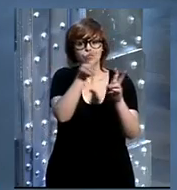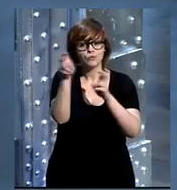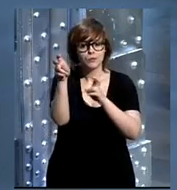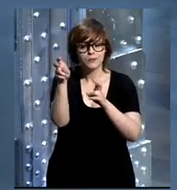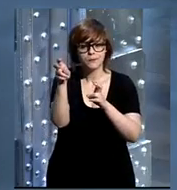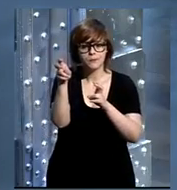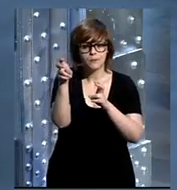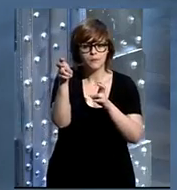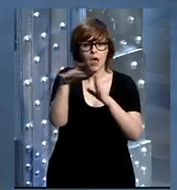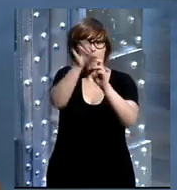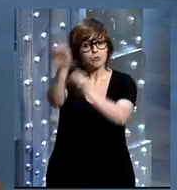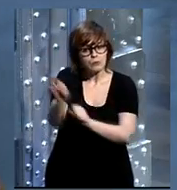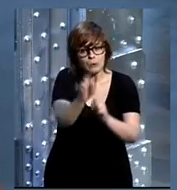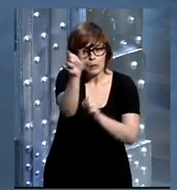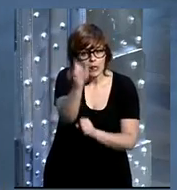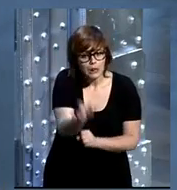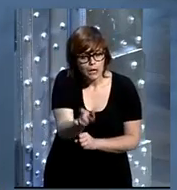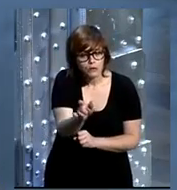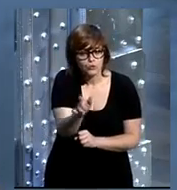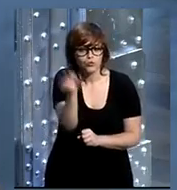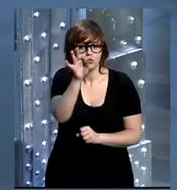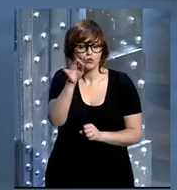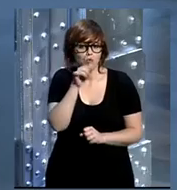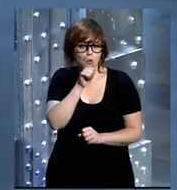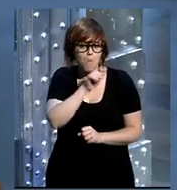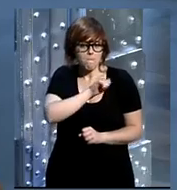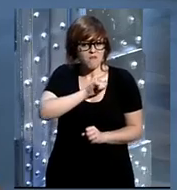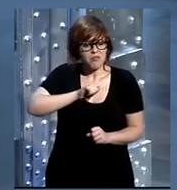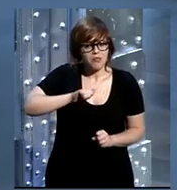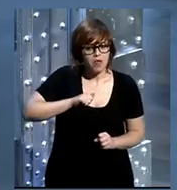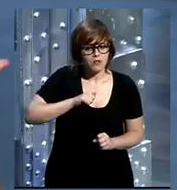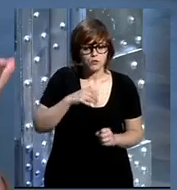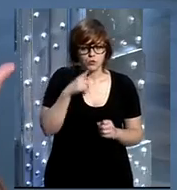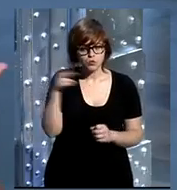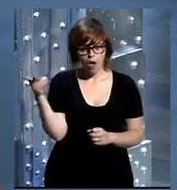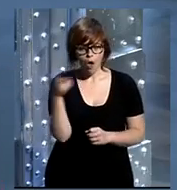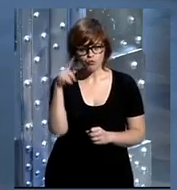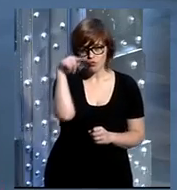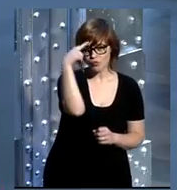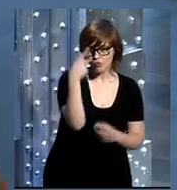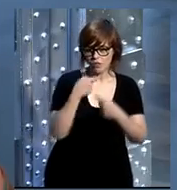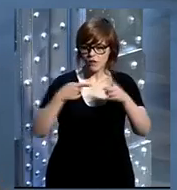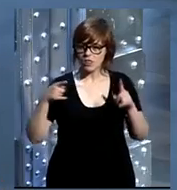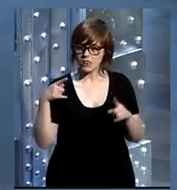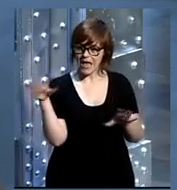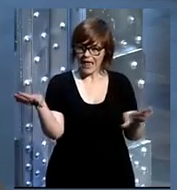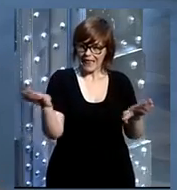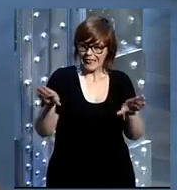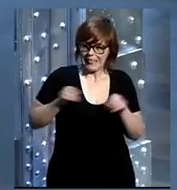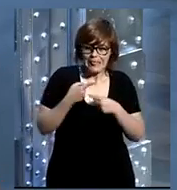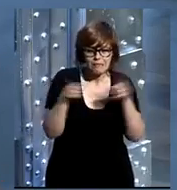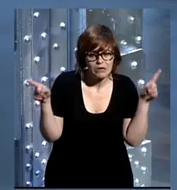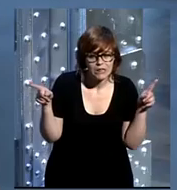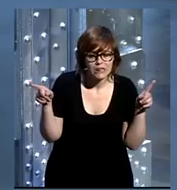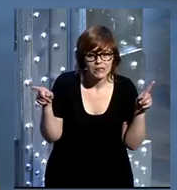los protección de datos, a la privacidad, dos comprensiones culturales distintas que tienen que ver con muchas